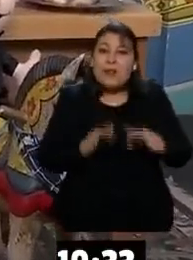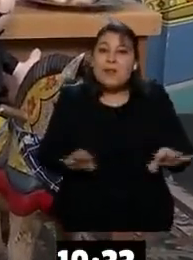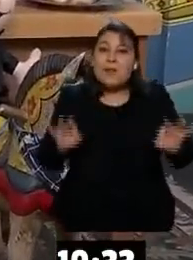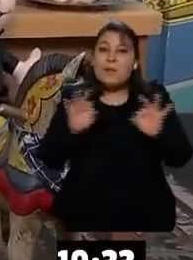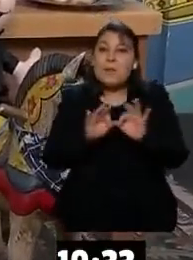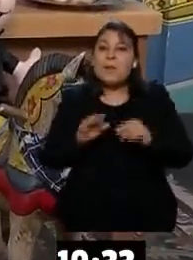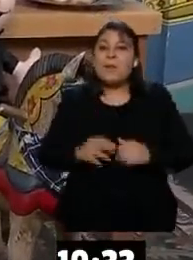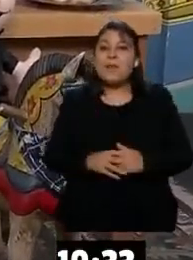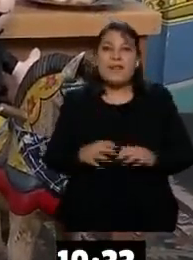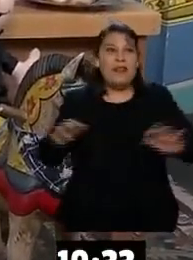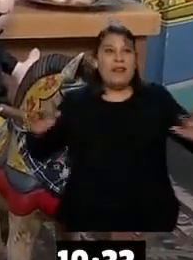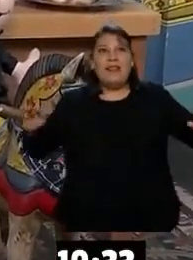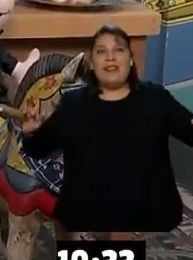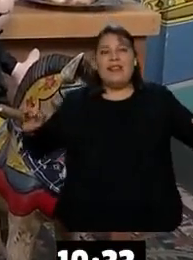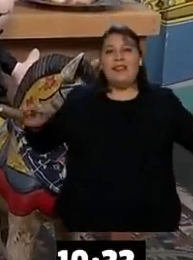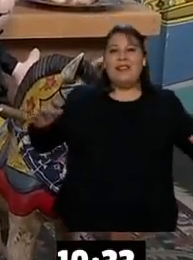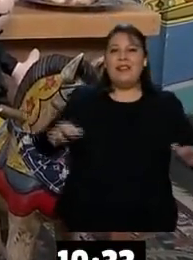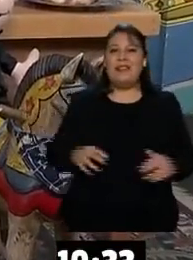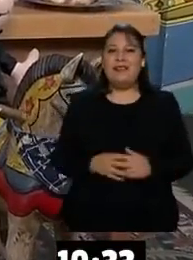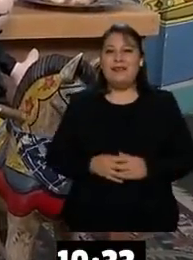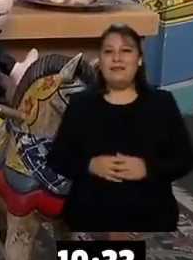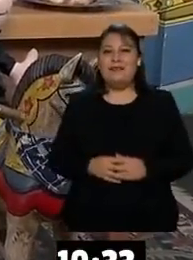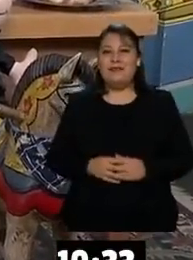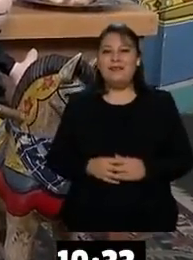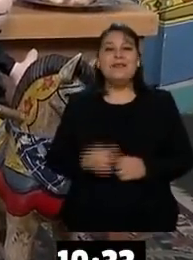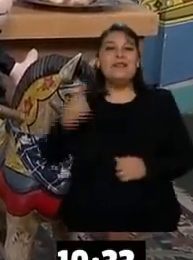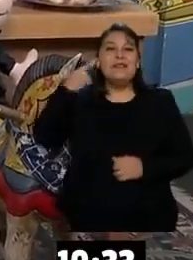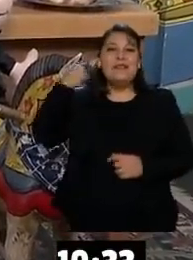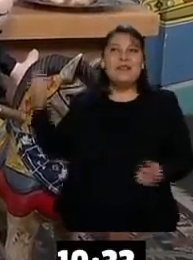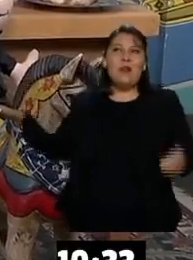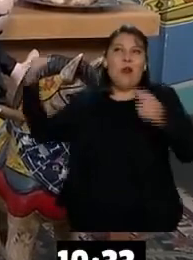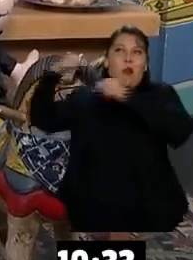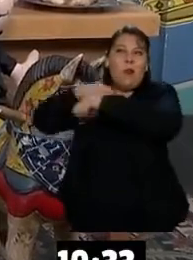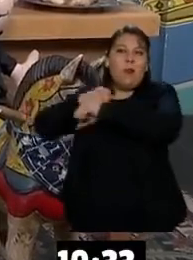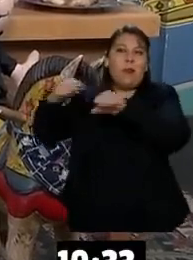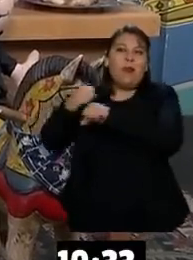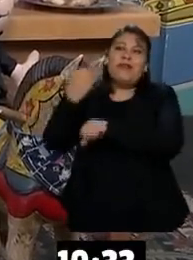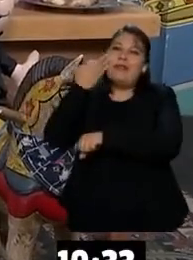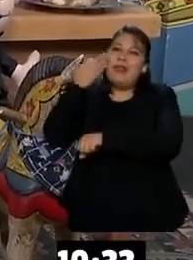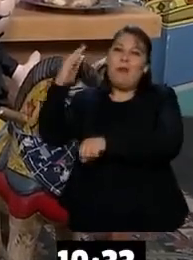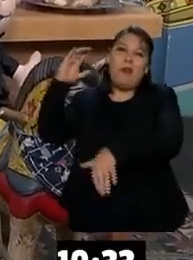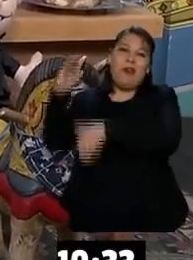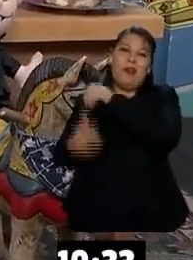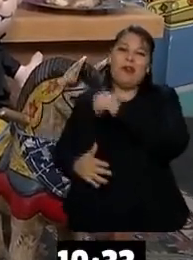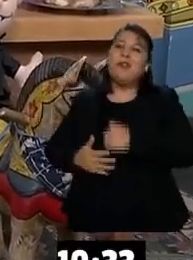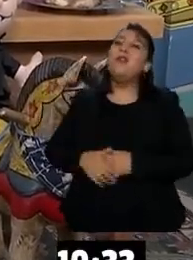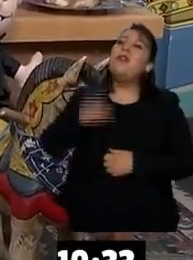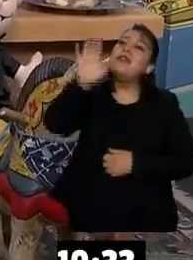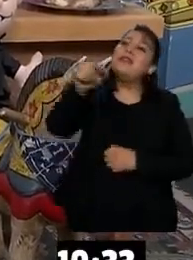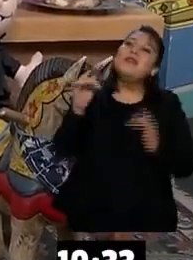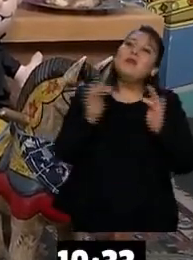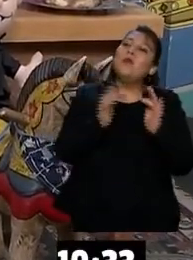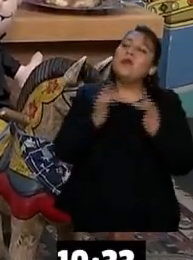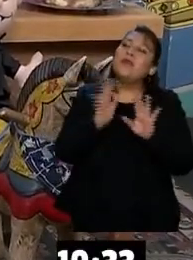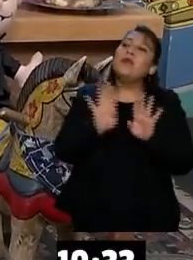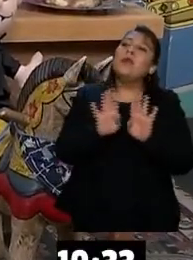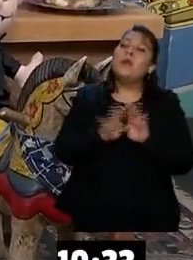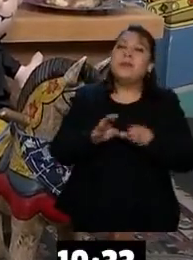está pasando? Lo que pasa es que nos cae la bomba cuando mi ya mi querido alargamos. Jesús, ¿cuáles son tus redes para